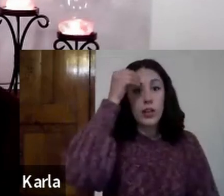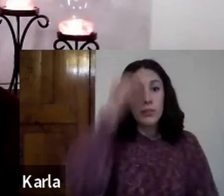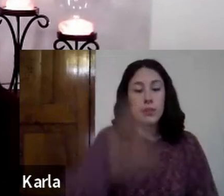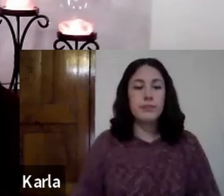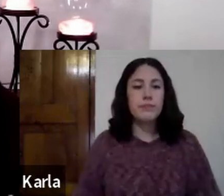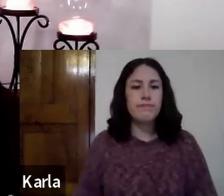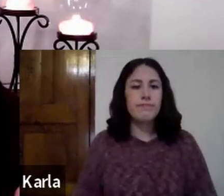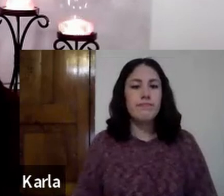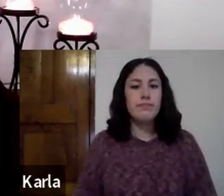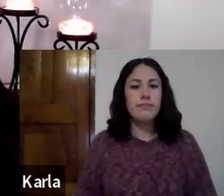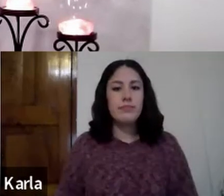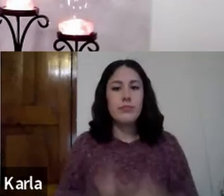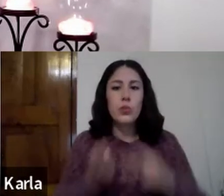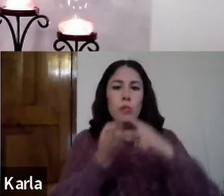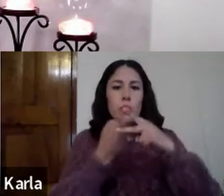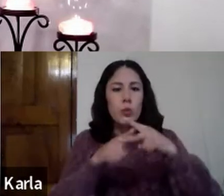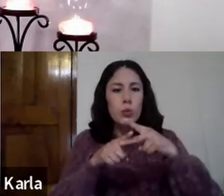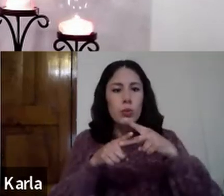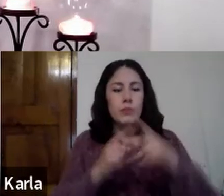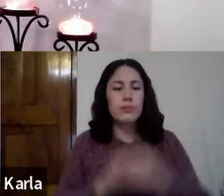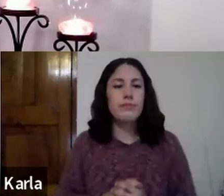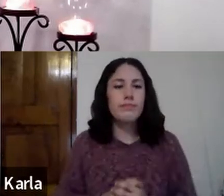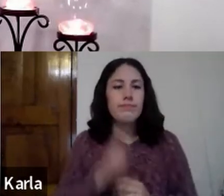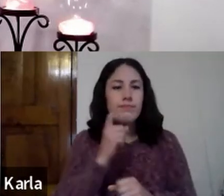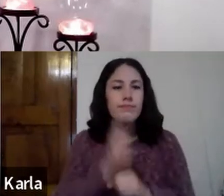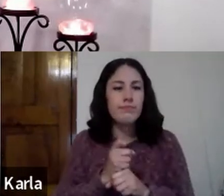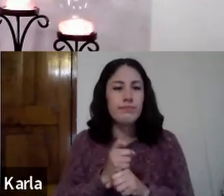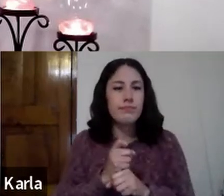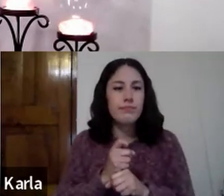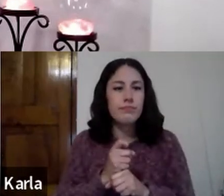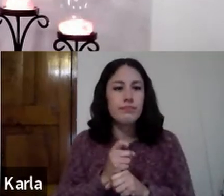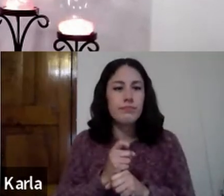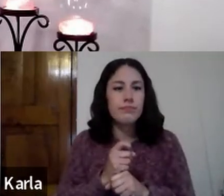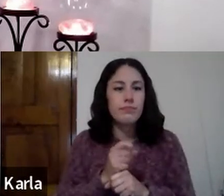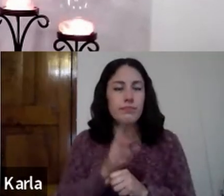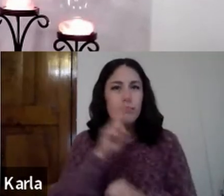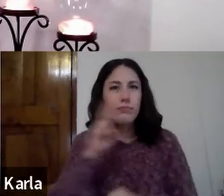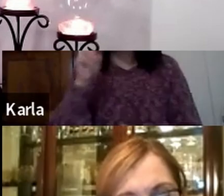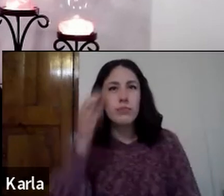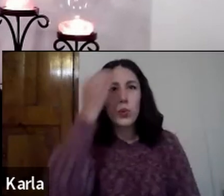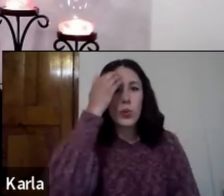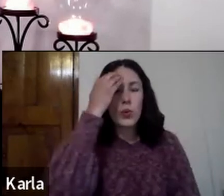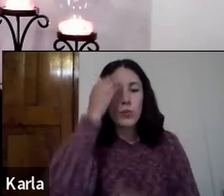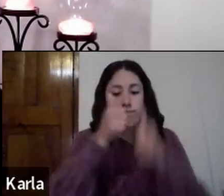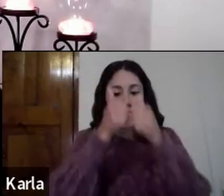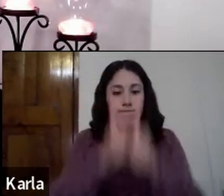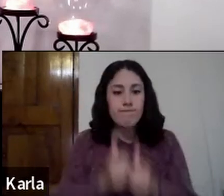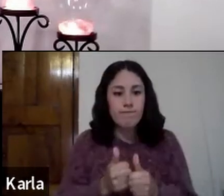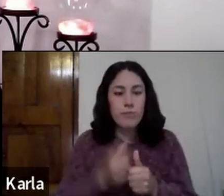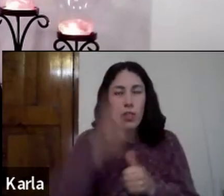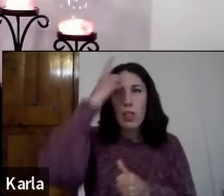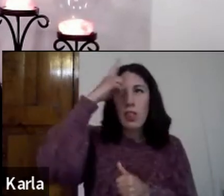nada más reconociendo que estamos aquí en presencia de dios